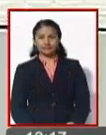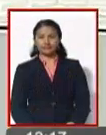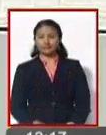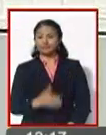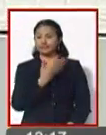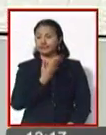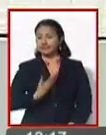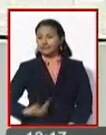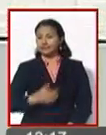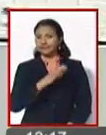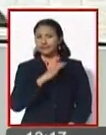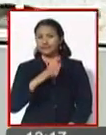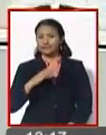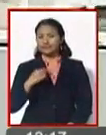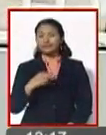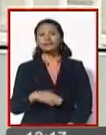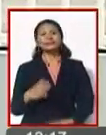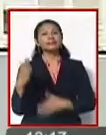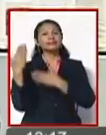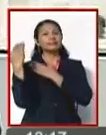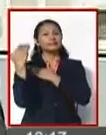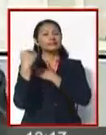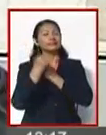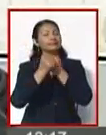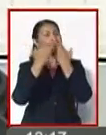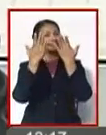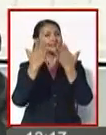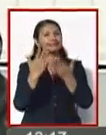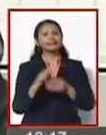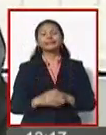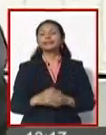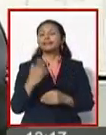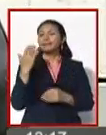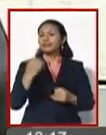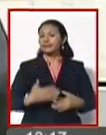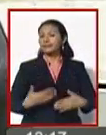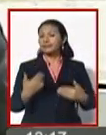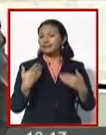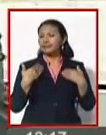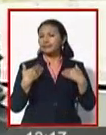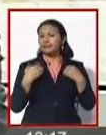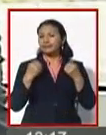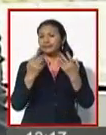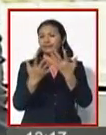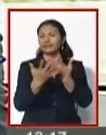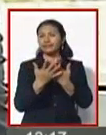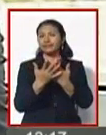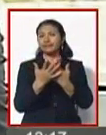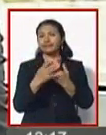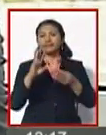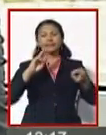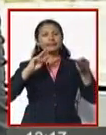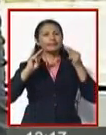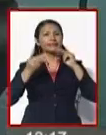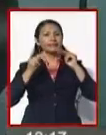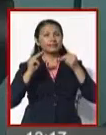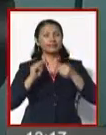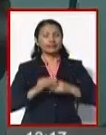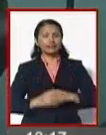La presidenta del Consejo de la Magistratura de Santa Cruz ha lamentado el hacinamiento que viven los detenidos en la carceleta de Montero.